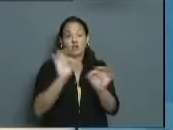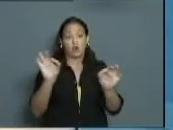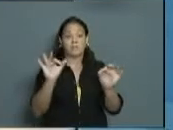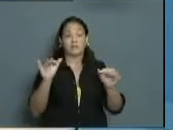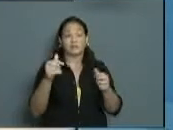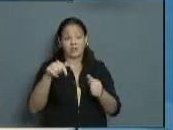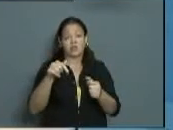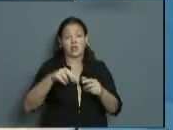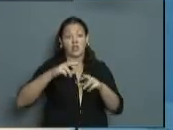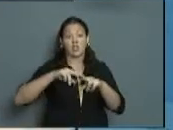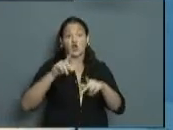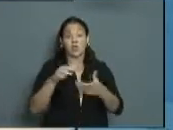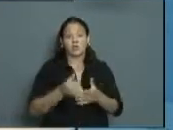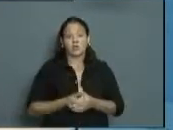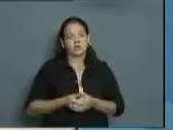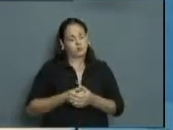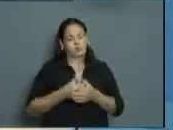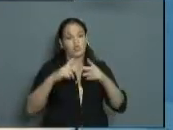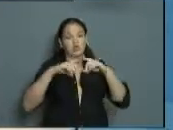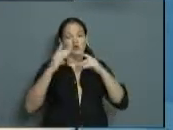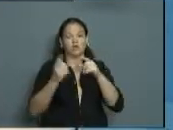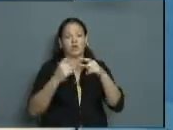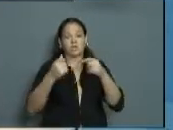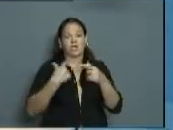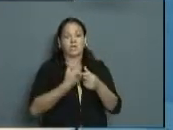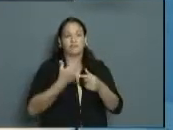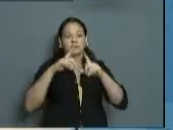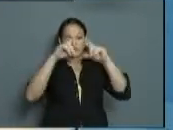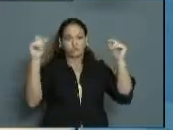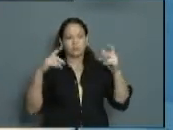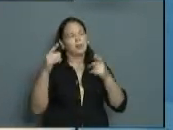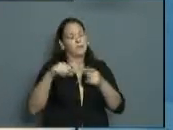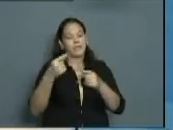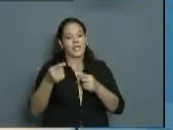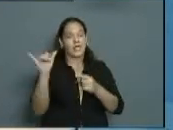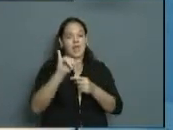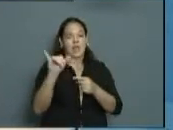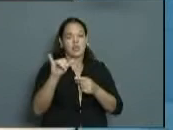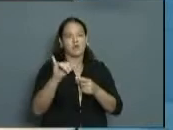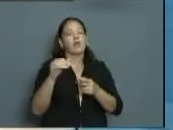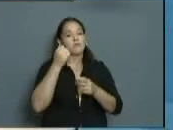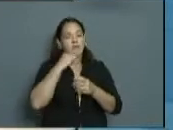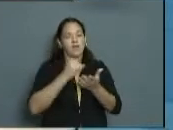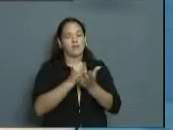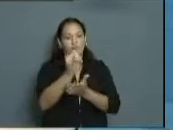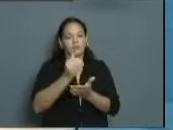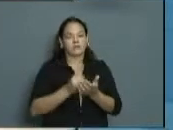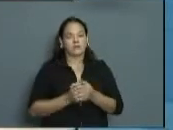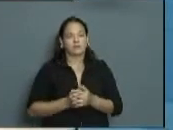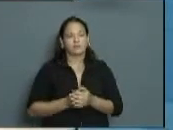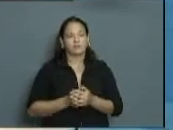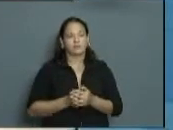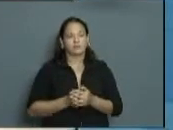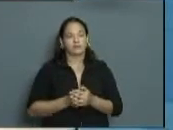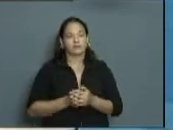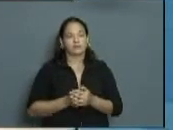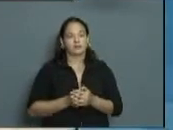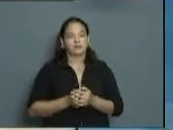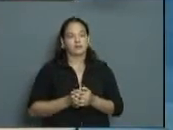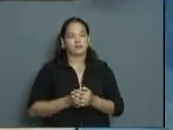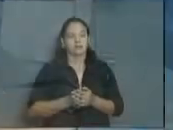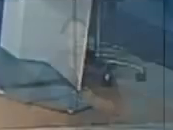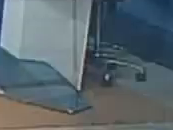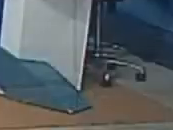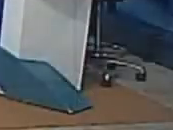especialistas de Holguín y de nuestro país. Mañana la cita, exactamente a las 12 del mediodía, con más del enfrentamiento a la pandemia. Tengan todos excelente jornada.